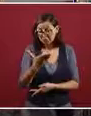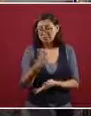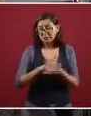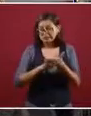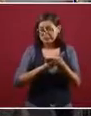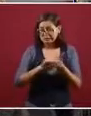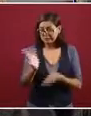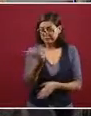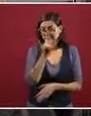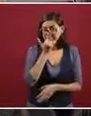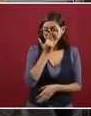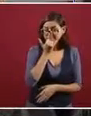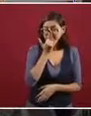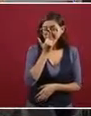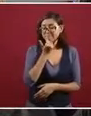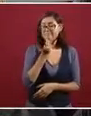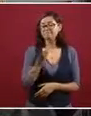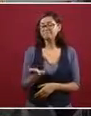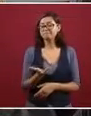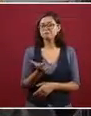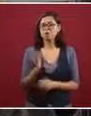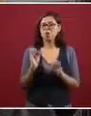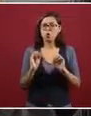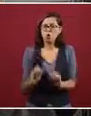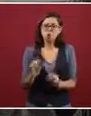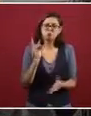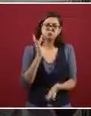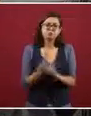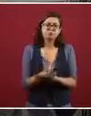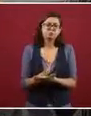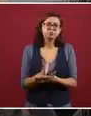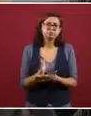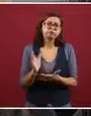una disculpa, si lo hizo